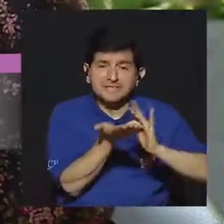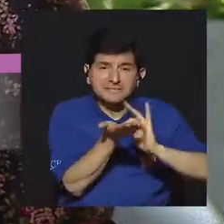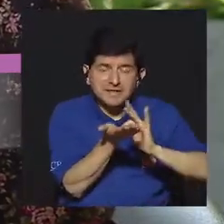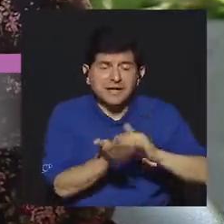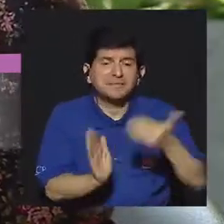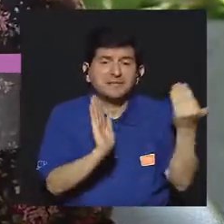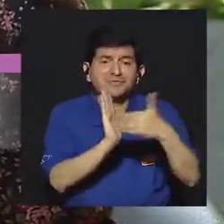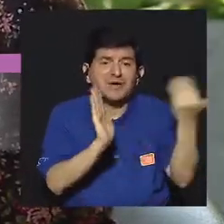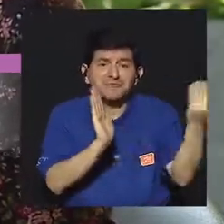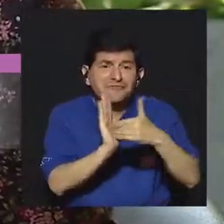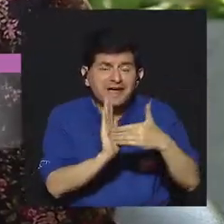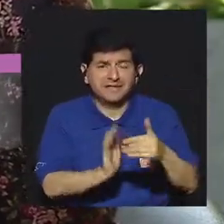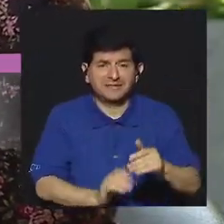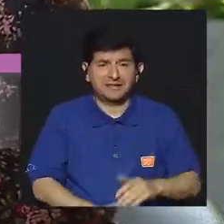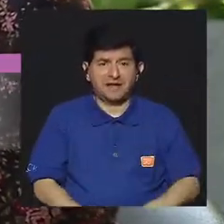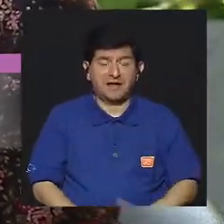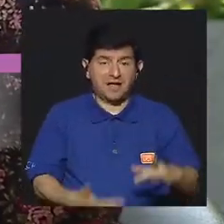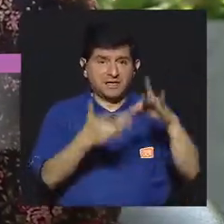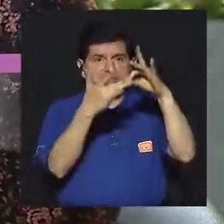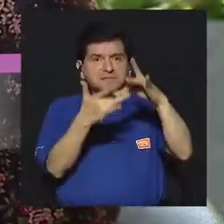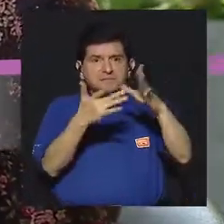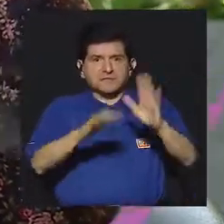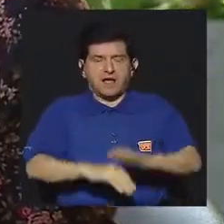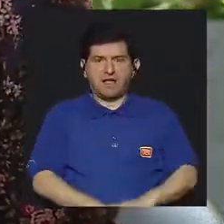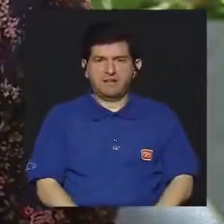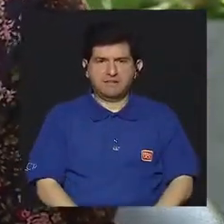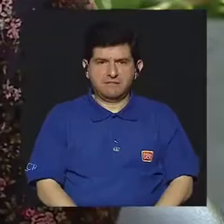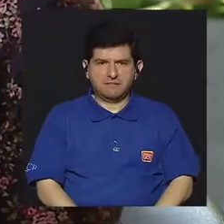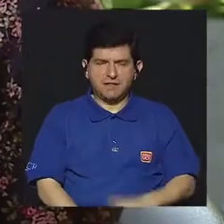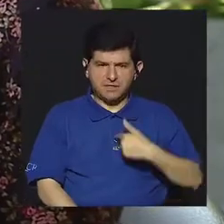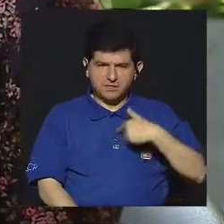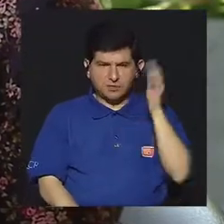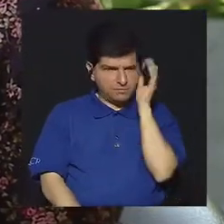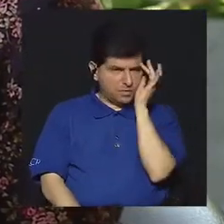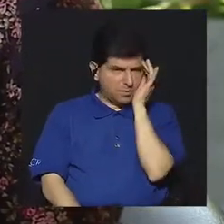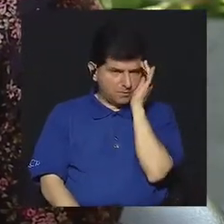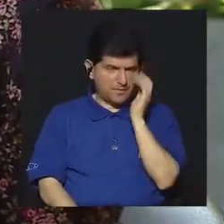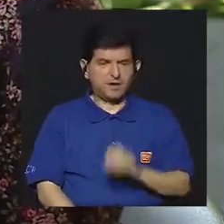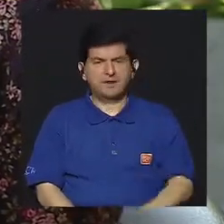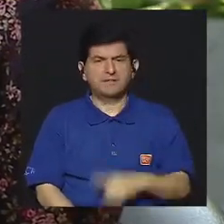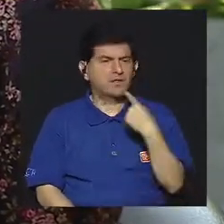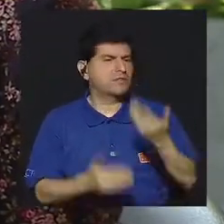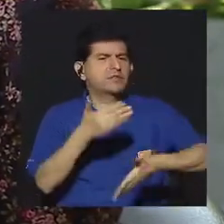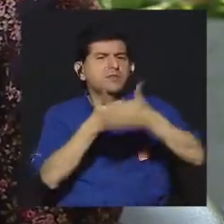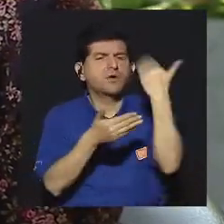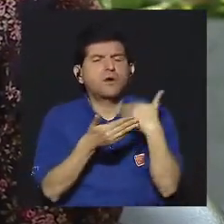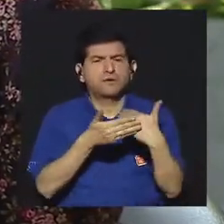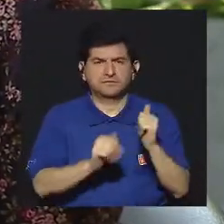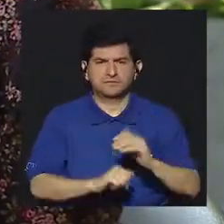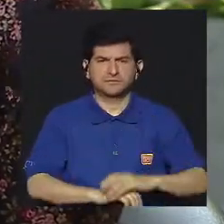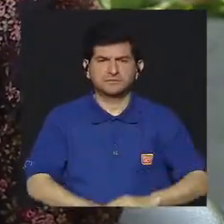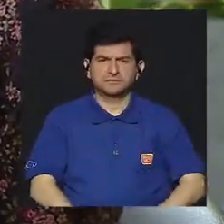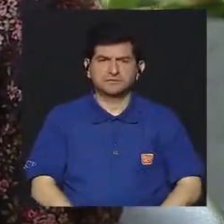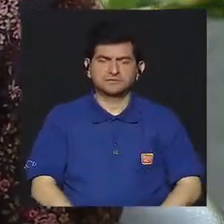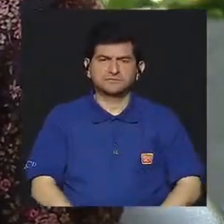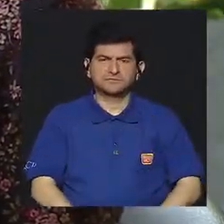hace daño? O sea, ¿cómo reconocer los medicamentos? Sobre todo, me preocupa un poco el tema, lo que ahora decías, hay